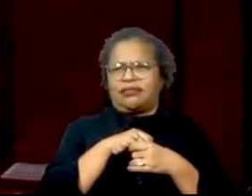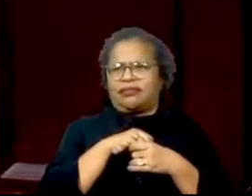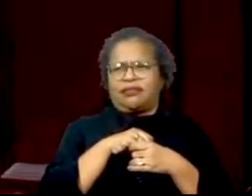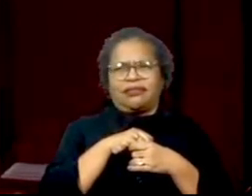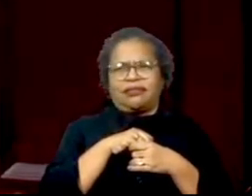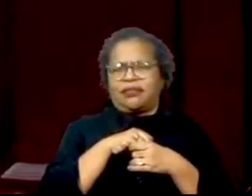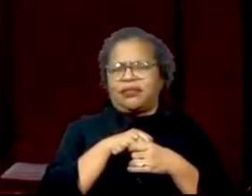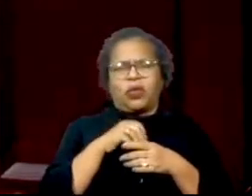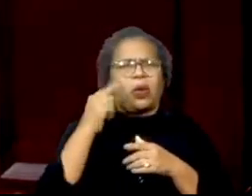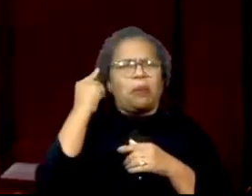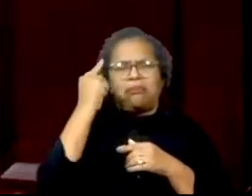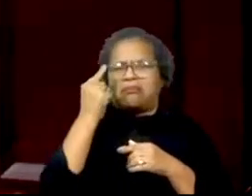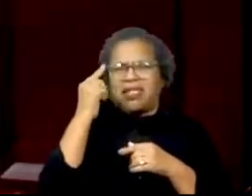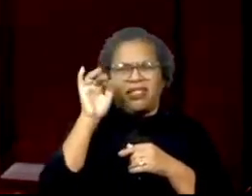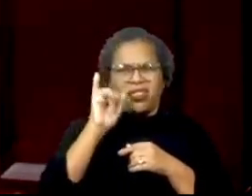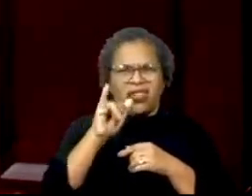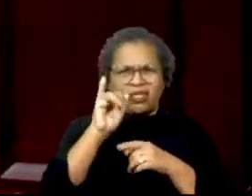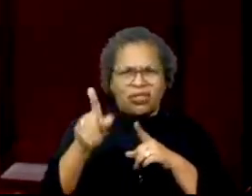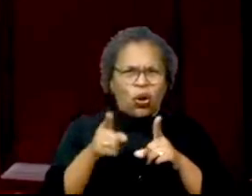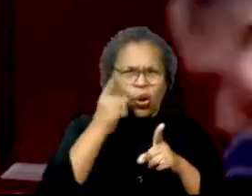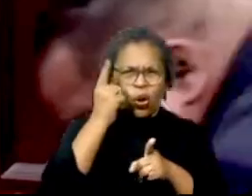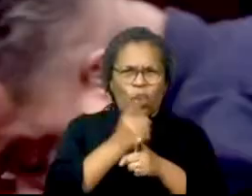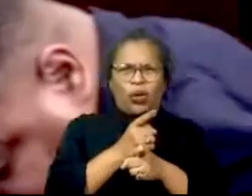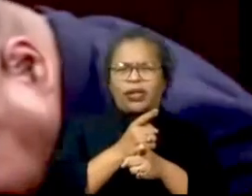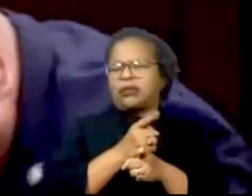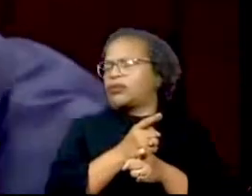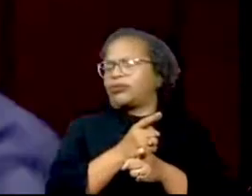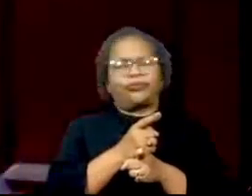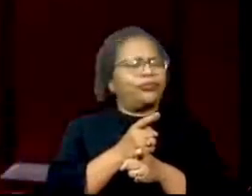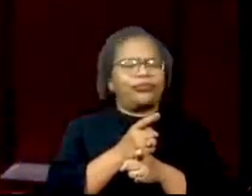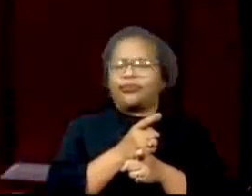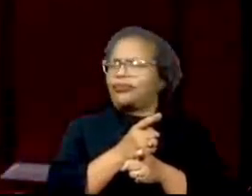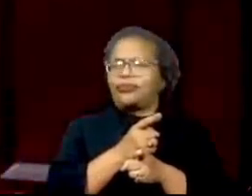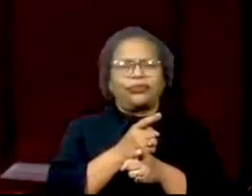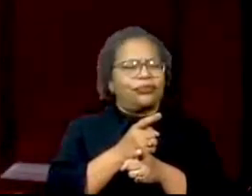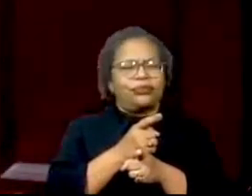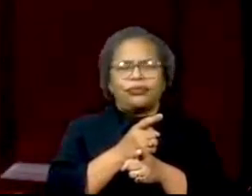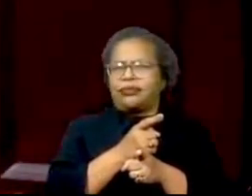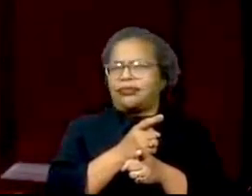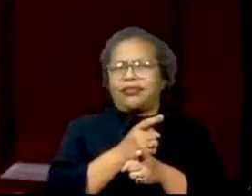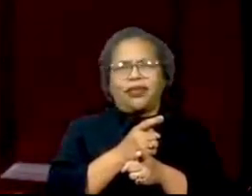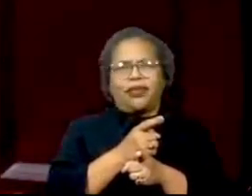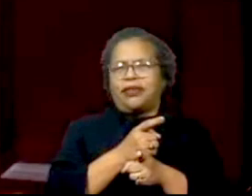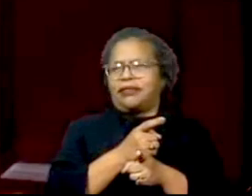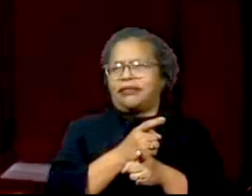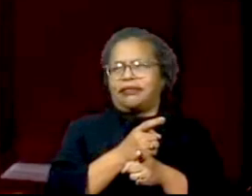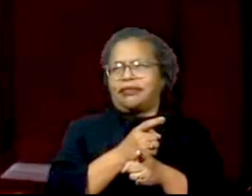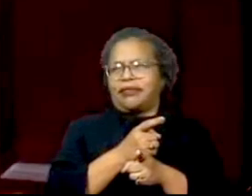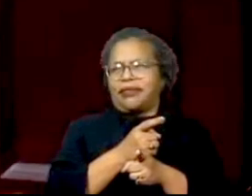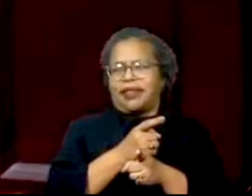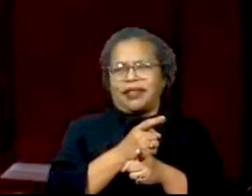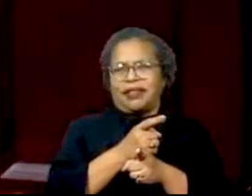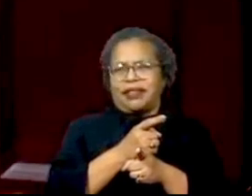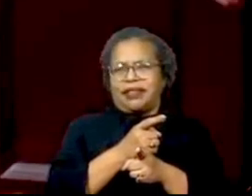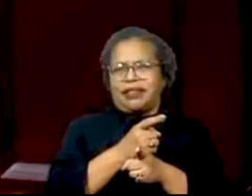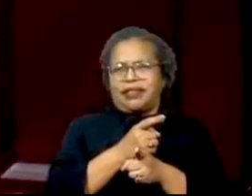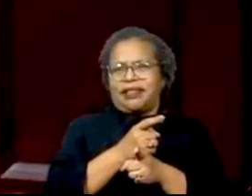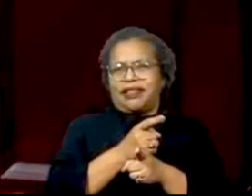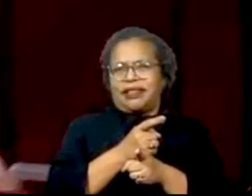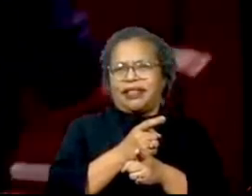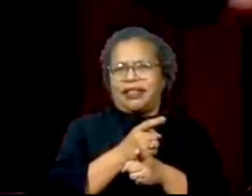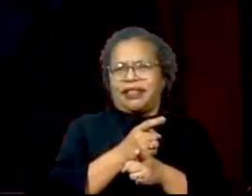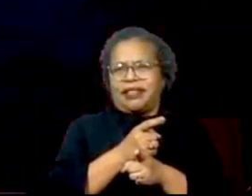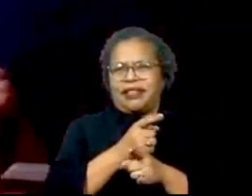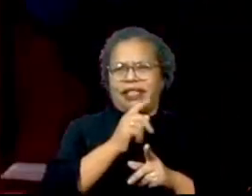no es prudente, ni al menos el pueblo dominicano vería que nos